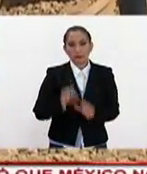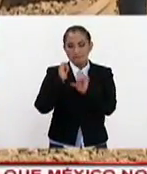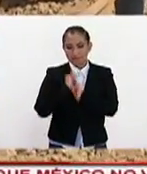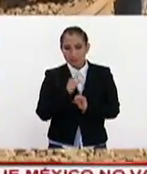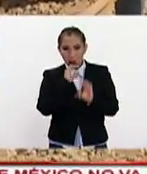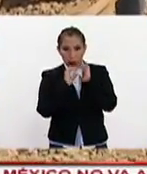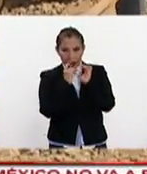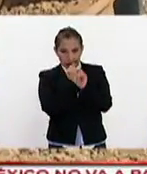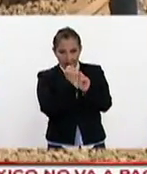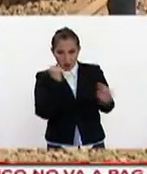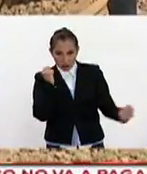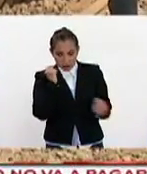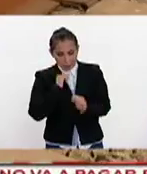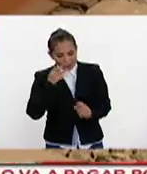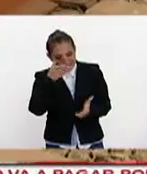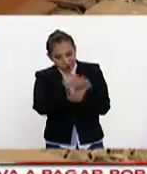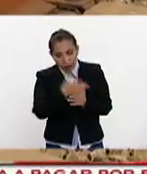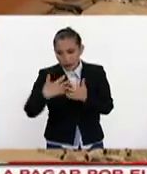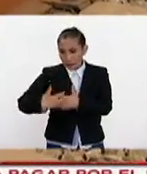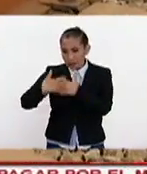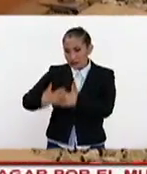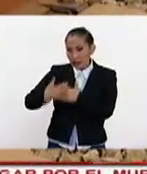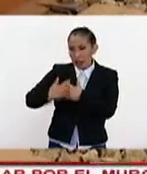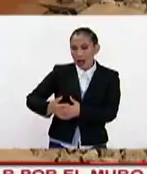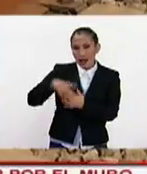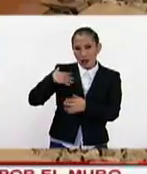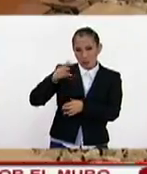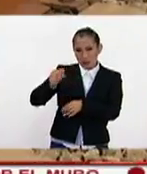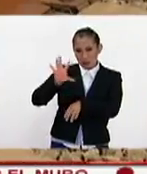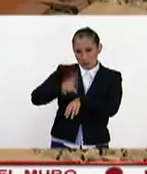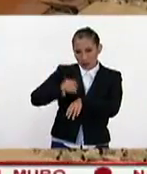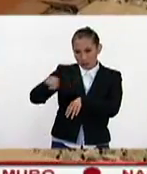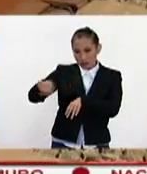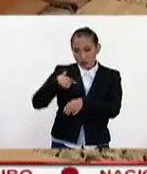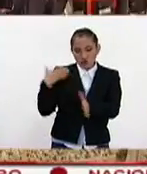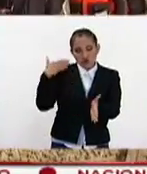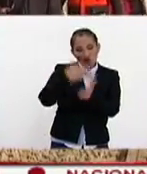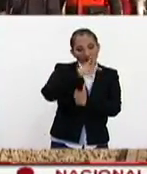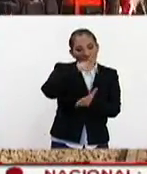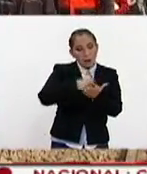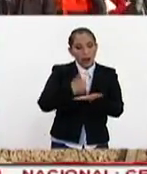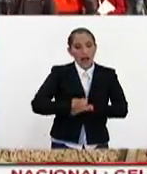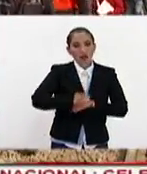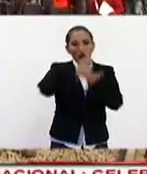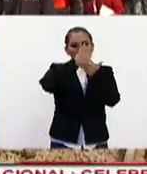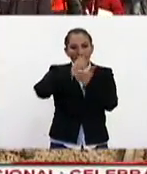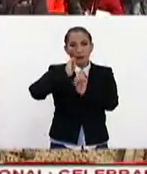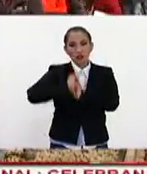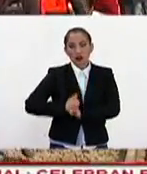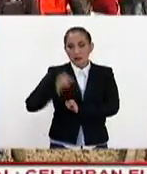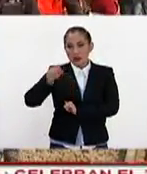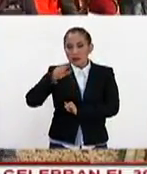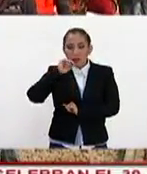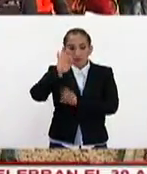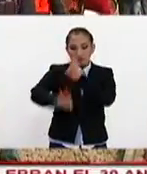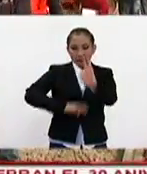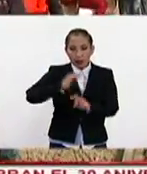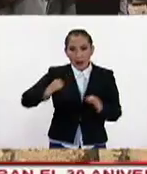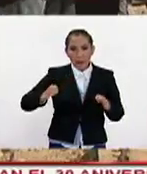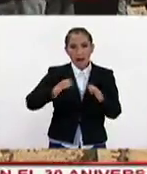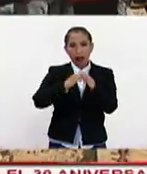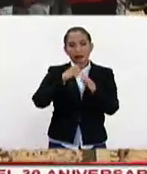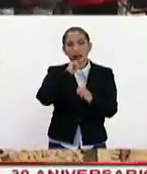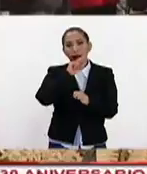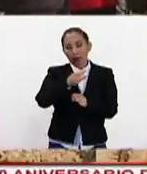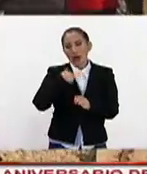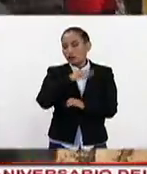Secretaría de Comunicaciones y Transportes y de la empresa concesionaria llegaron al lugar a fin de colaborar con las autoridades en la atención de la emergencia